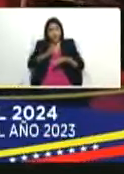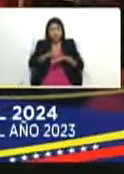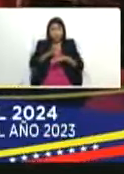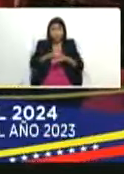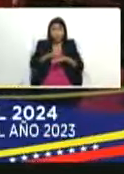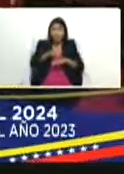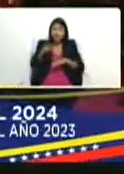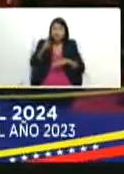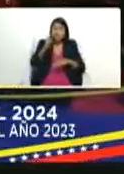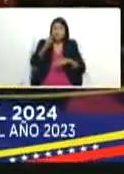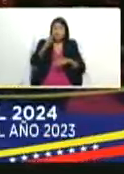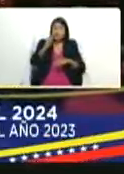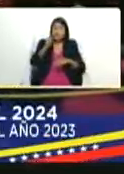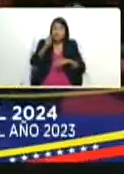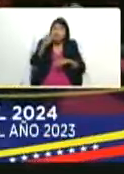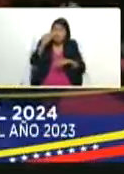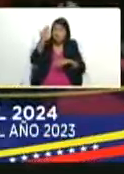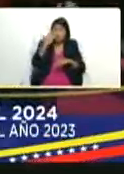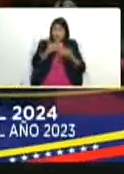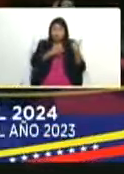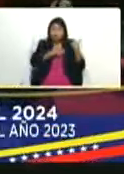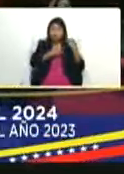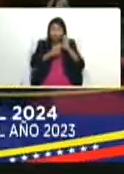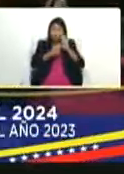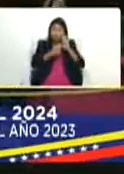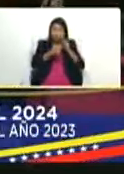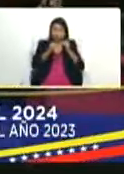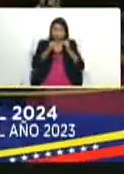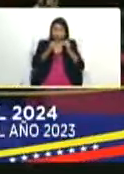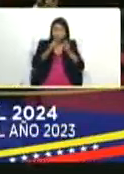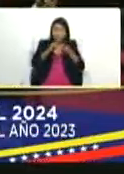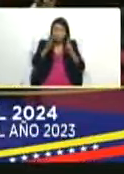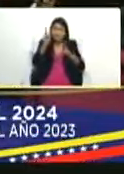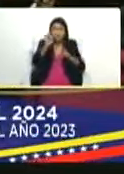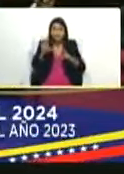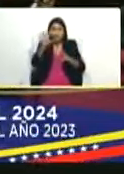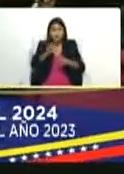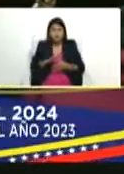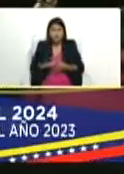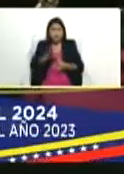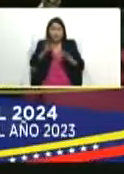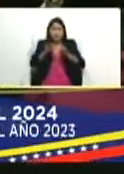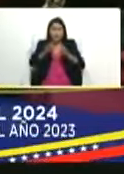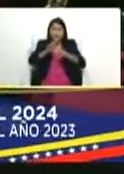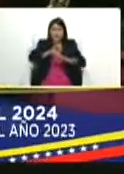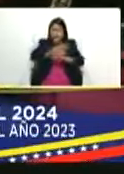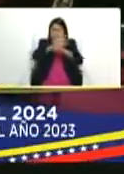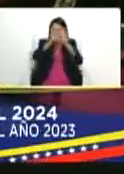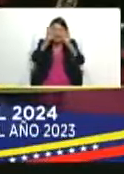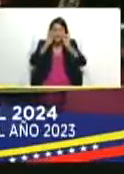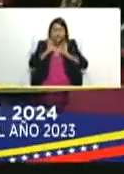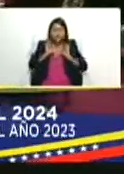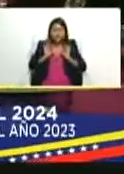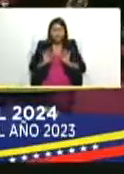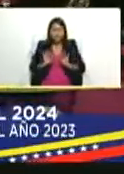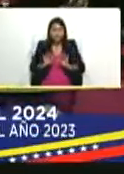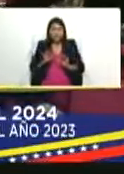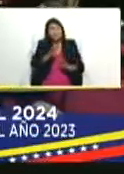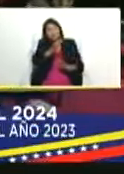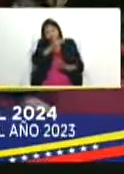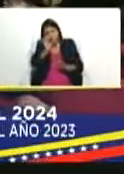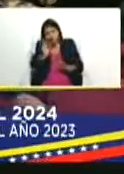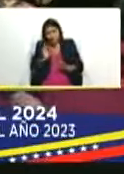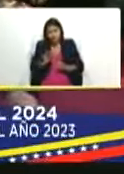máximo tribunal es la columna que sostendrá la estabilidad y armonía de la sociedad de manera justa y transparente y eficiente.